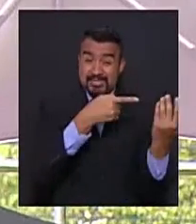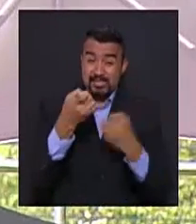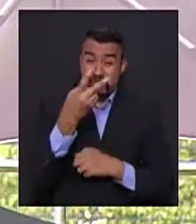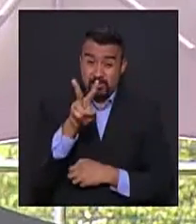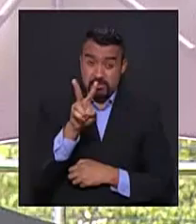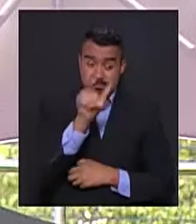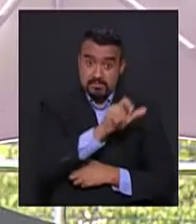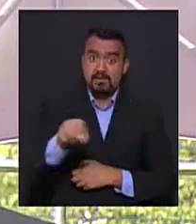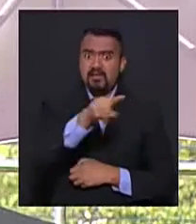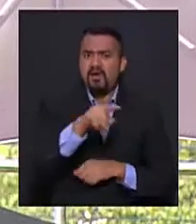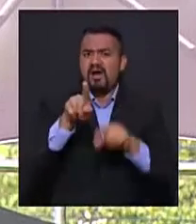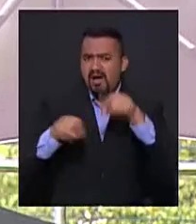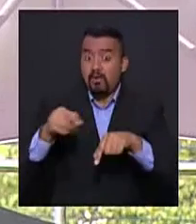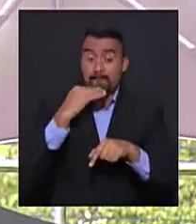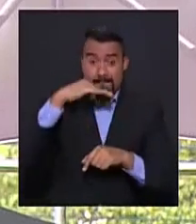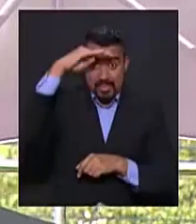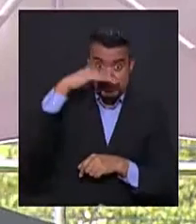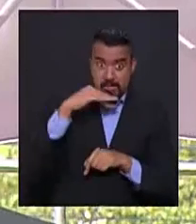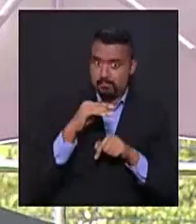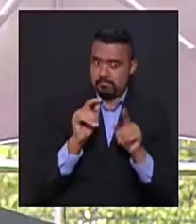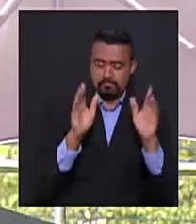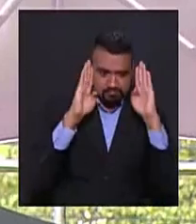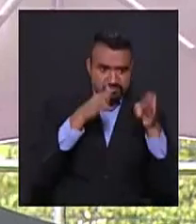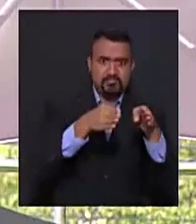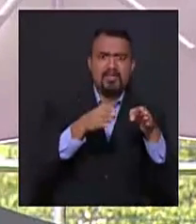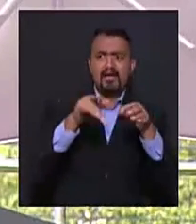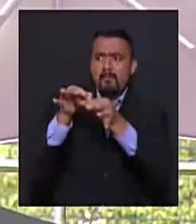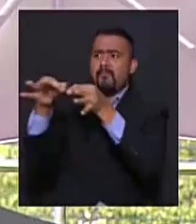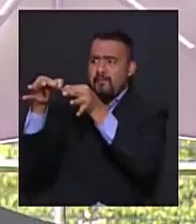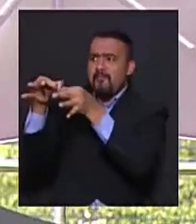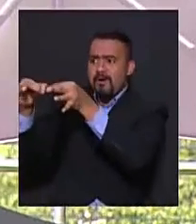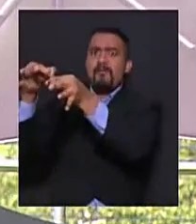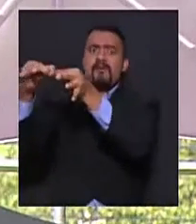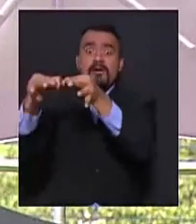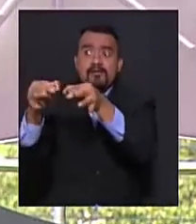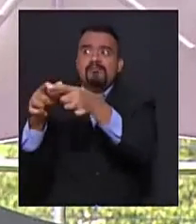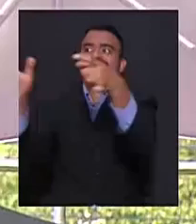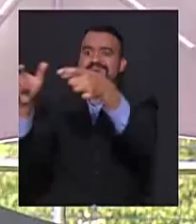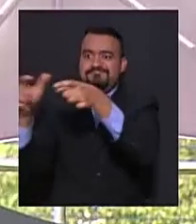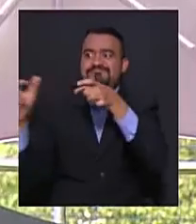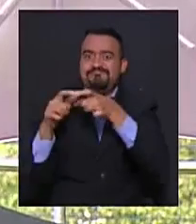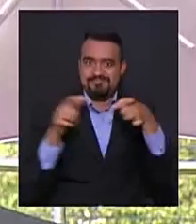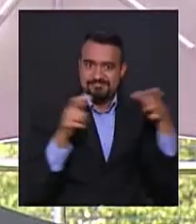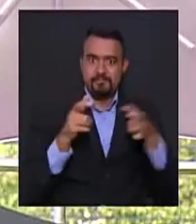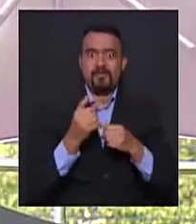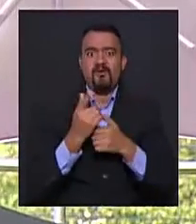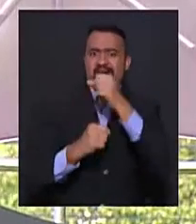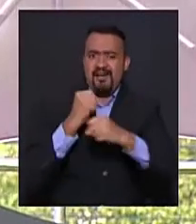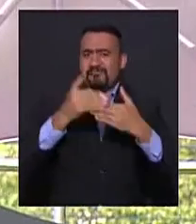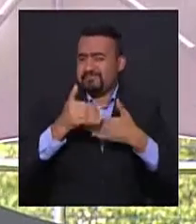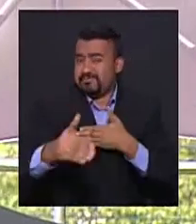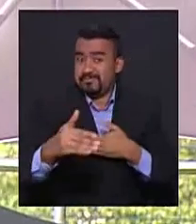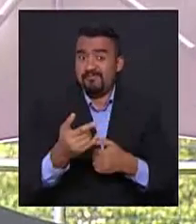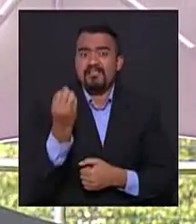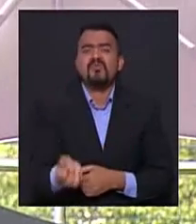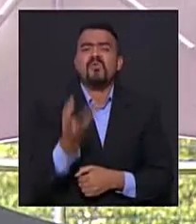46.612, sin contar otras ciudades y otras zonas rurales, sin contar años posteriores ni previos y sin